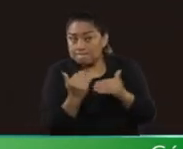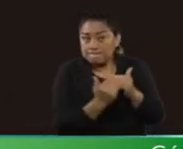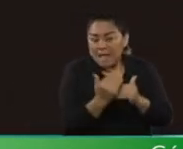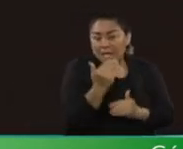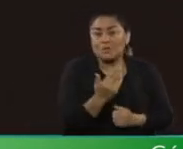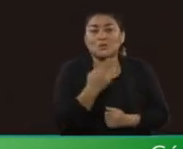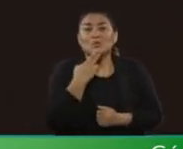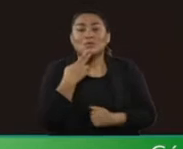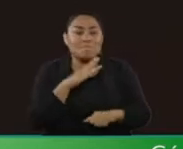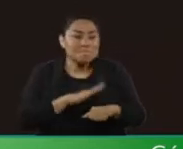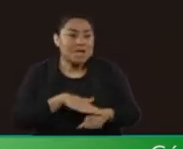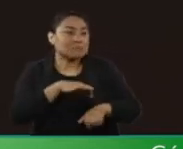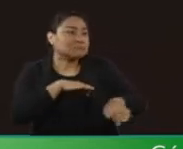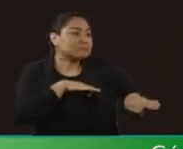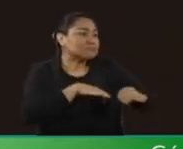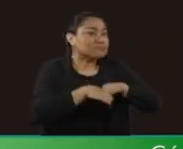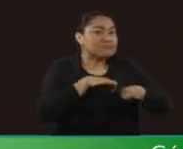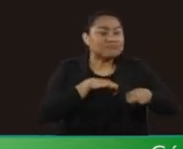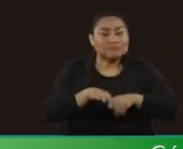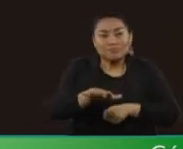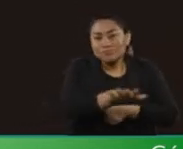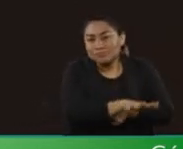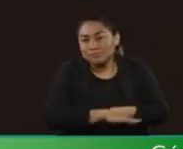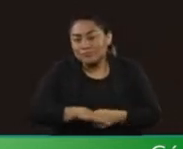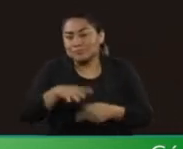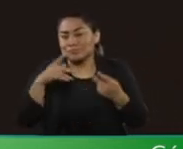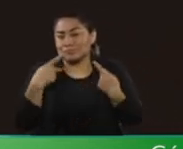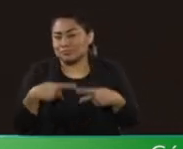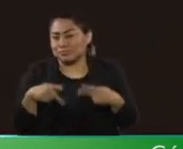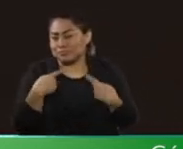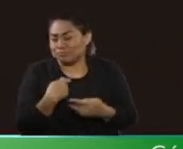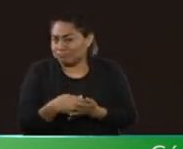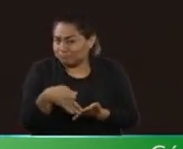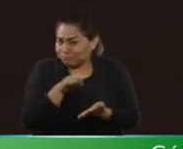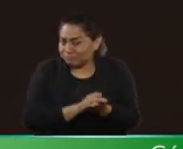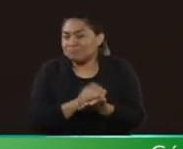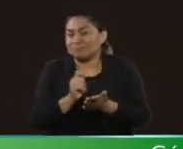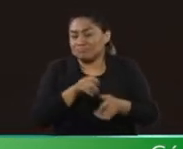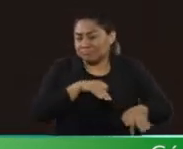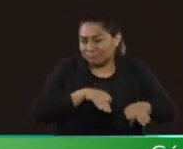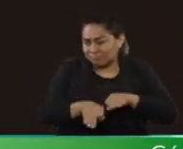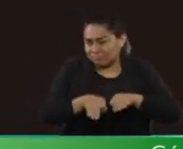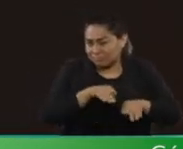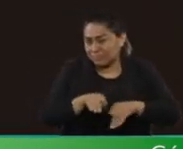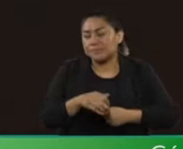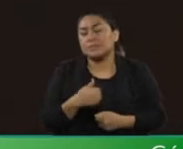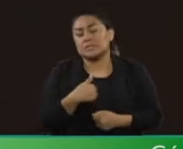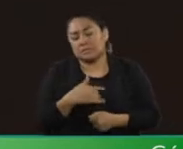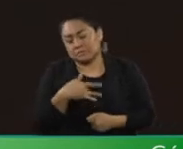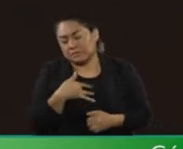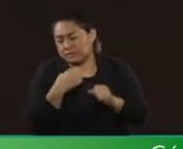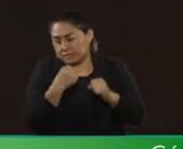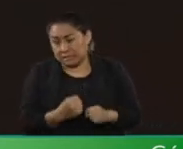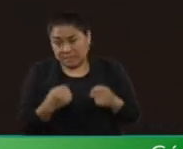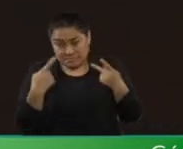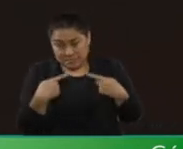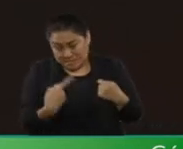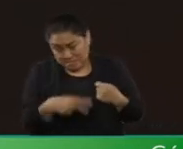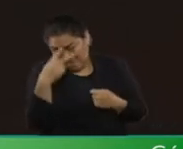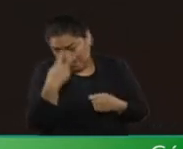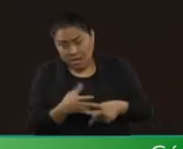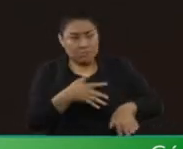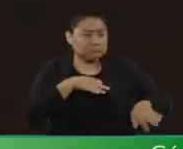productividad a la heroica clase trabajadora creo firmemente que Cada trabajador mexicano